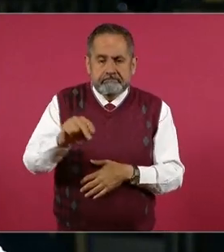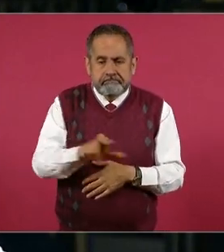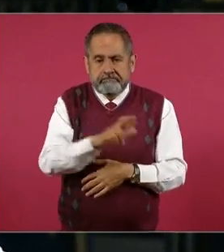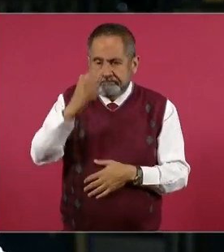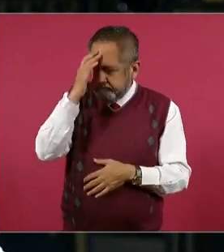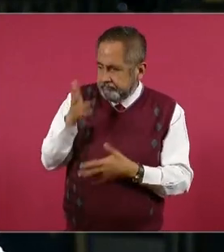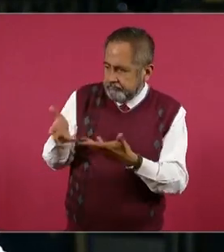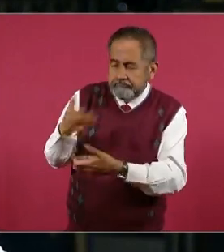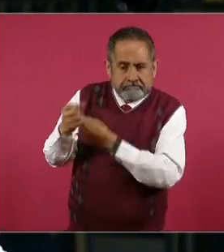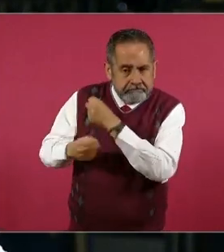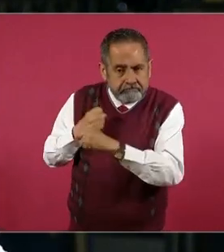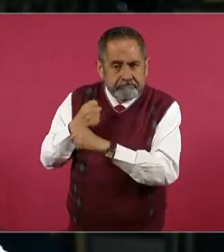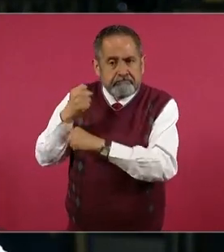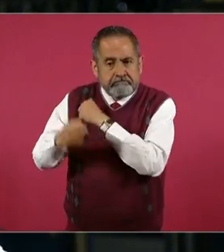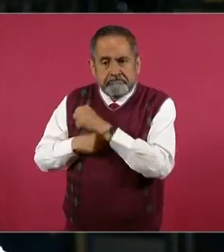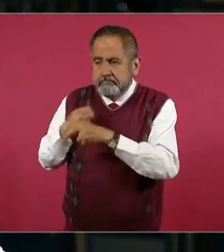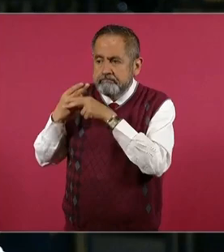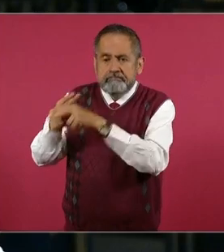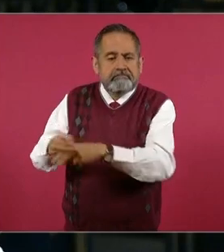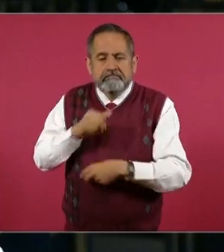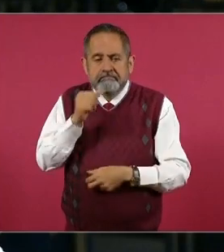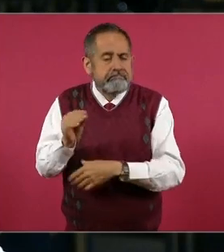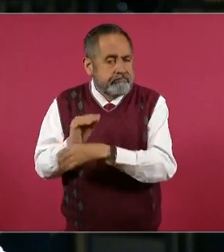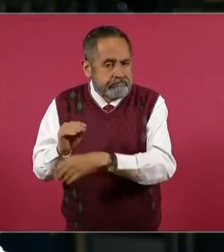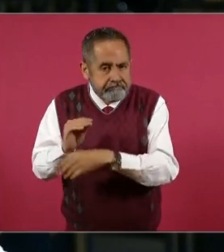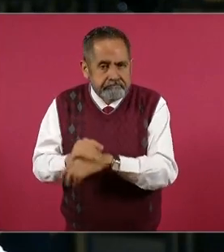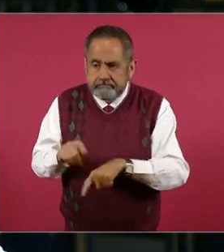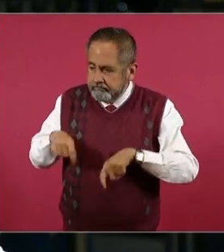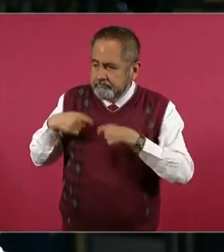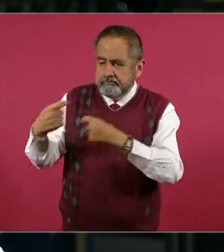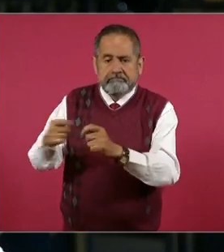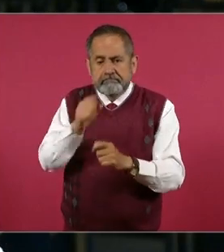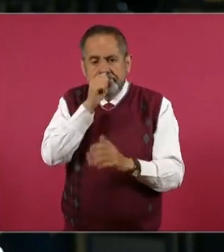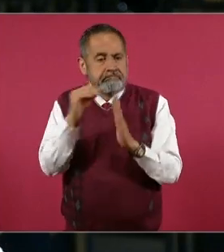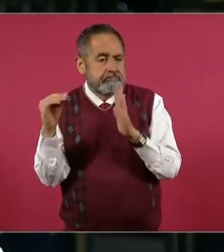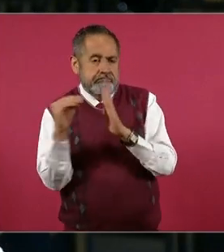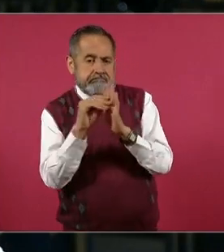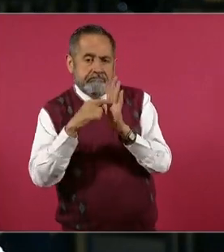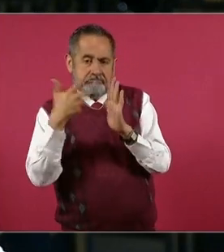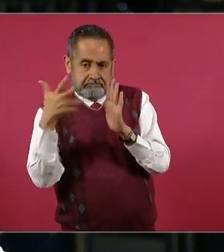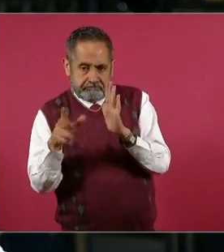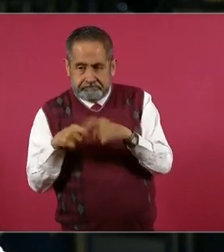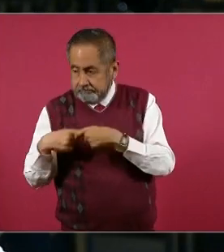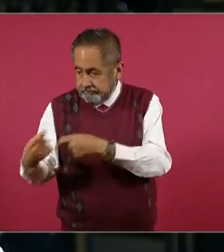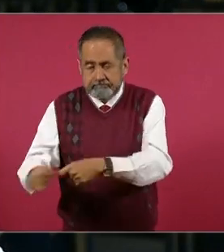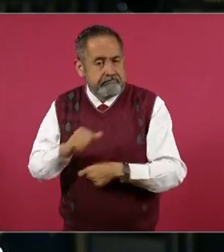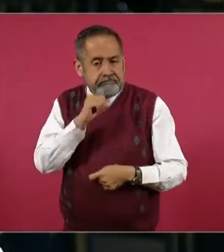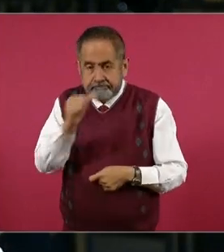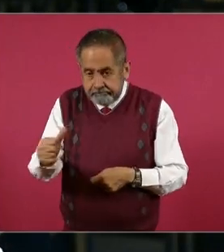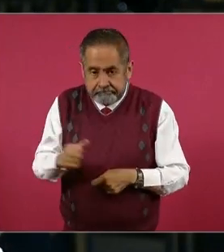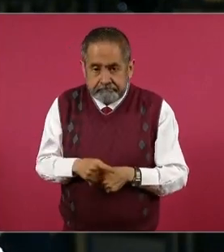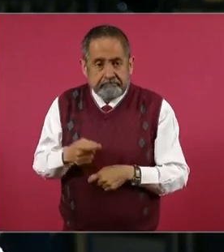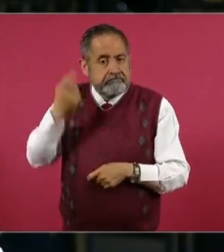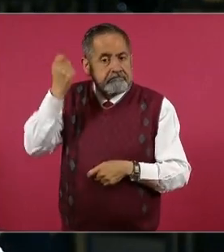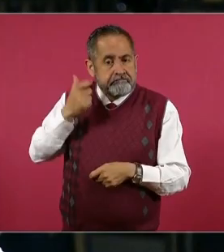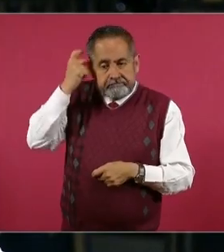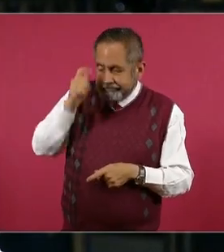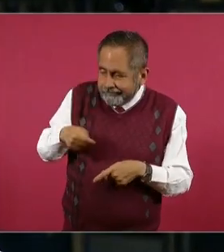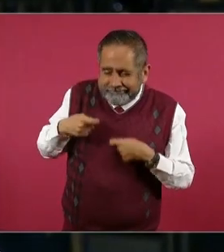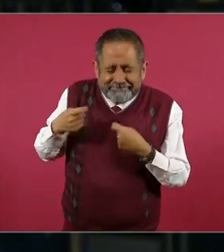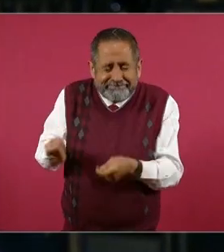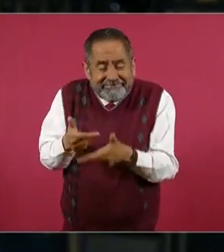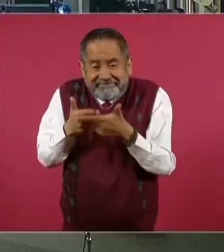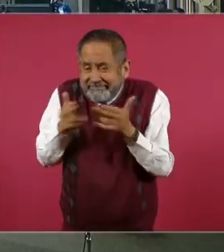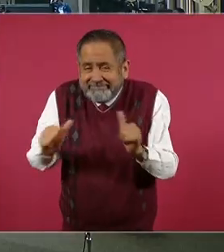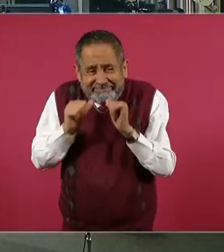de litigio como antigüedad, no se le asignó un régimen jubilatorio adecuado y no se destinaron las aportaciones